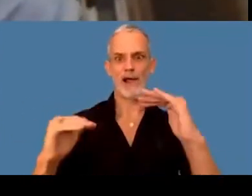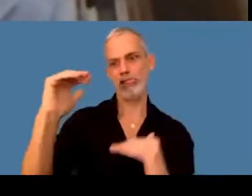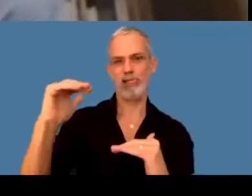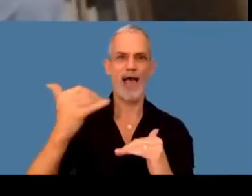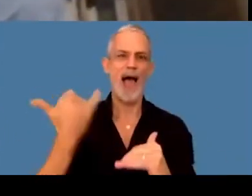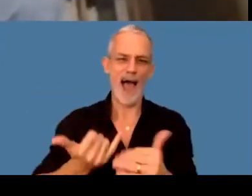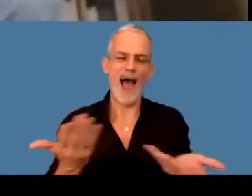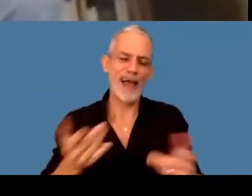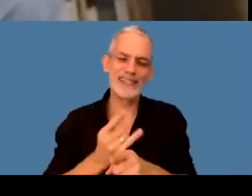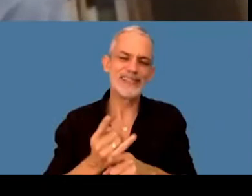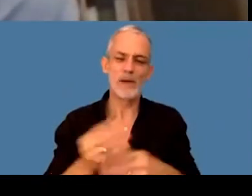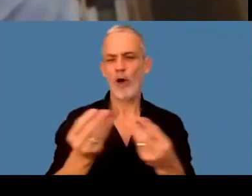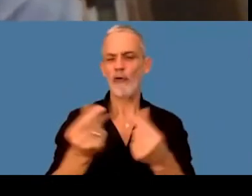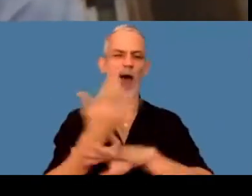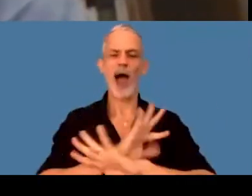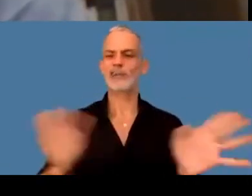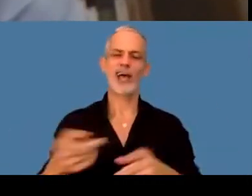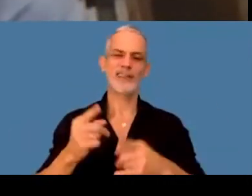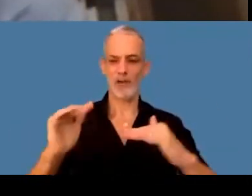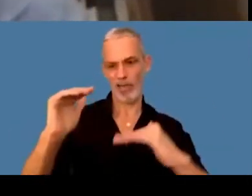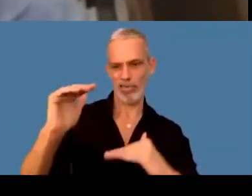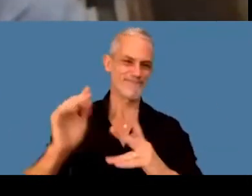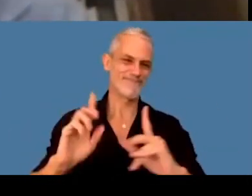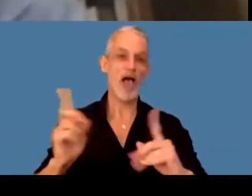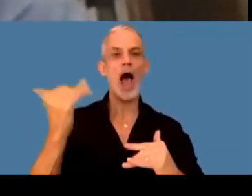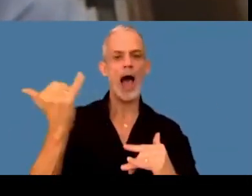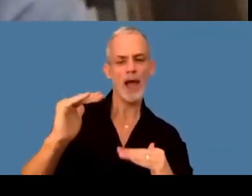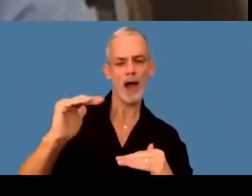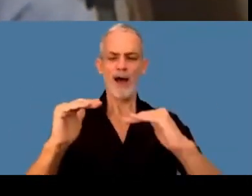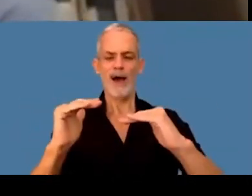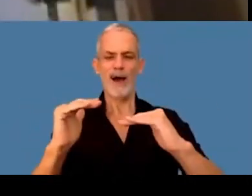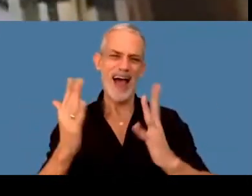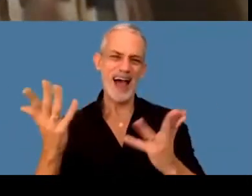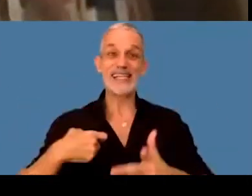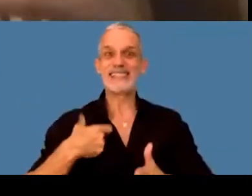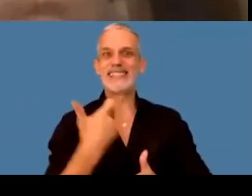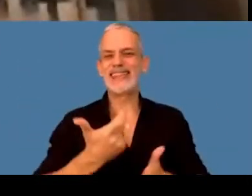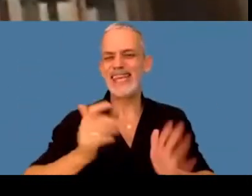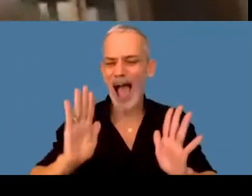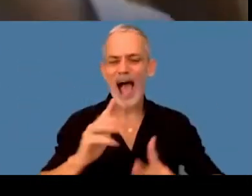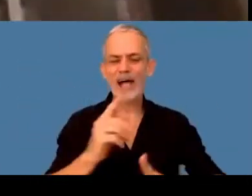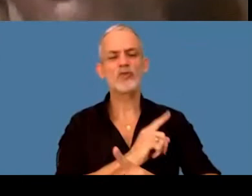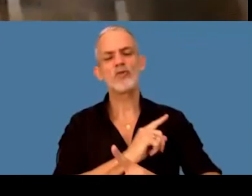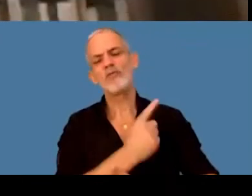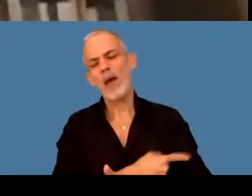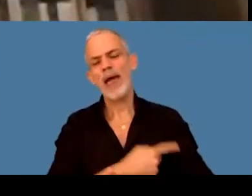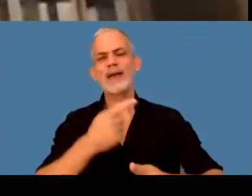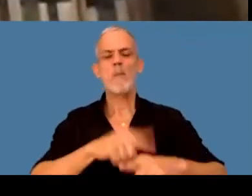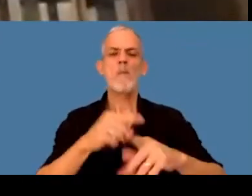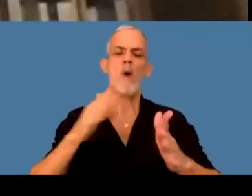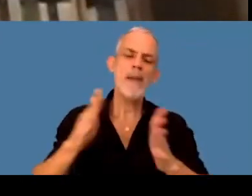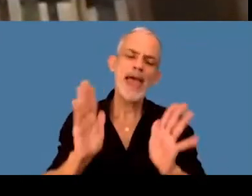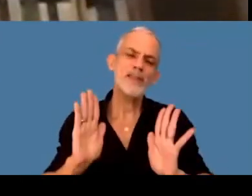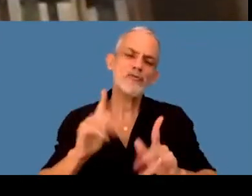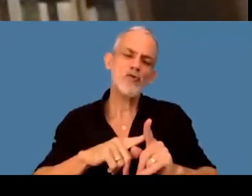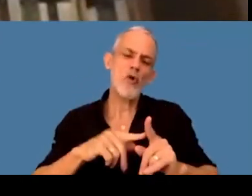no desaparece. Podemos tener algunos sindicatos que en algún momento tienen una potencia